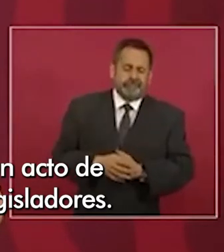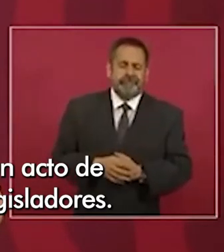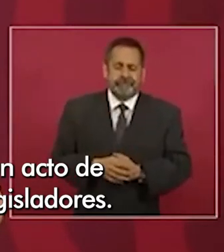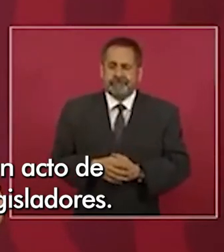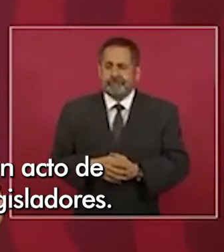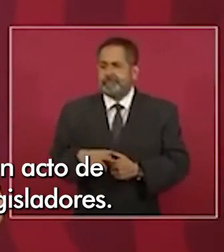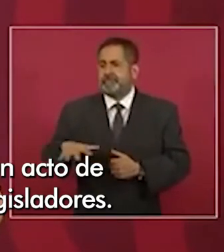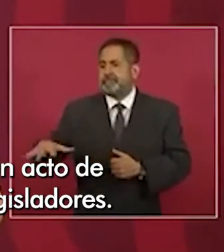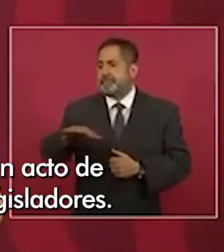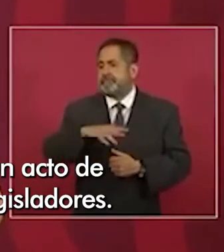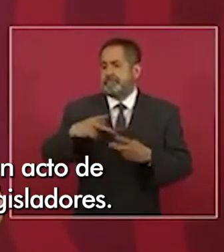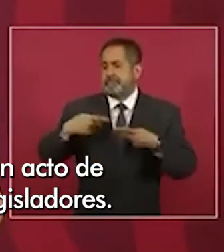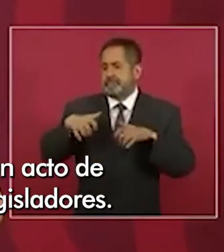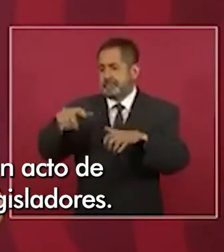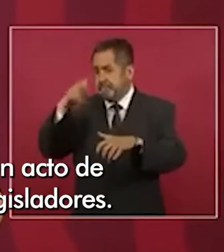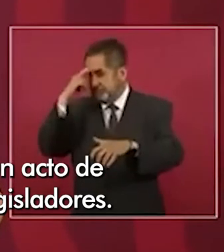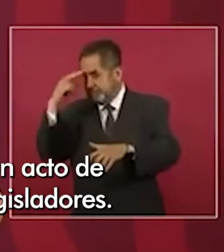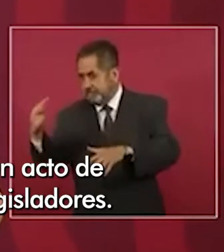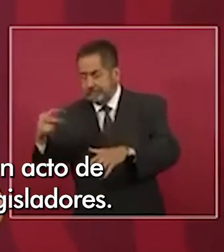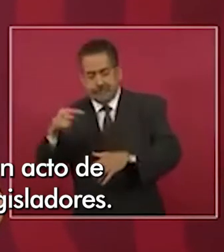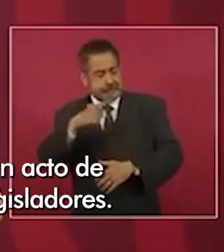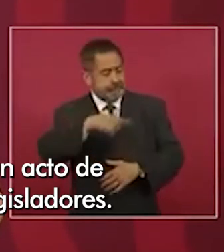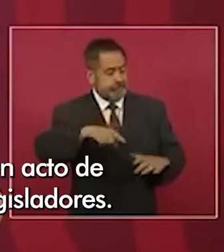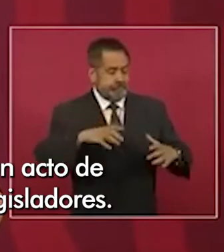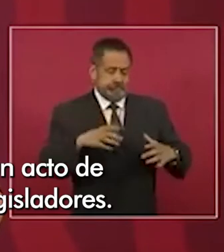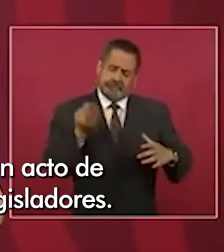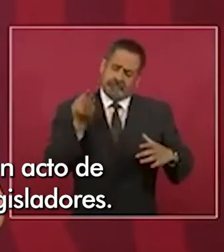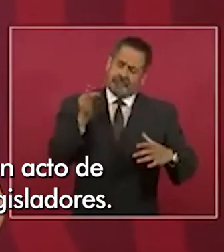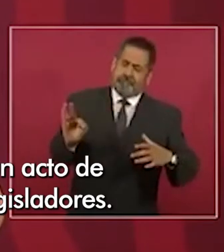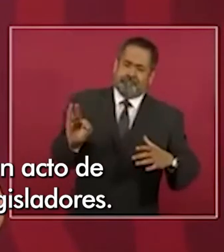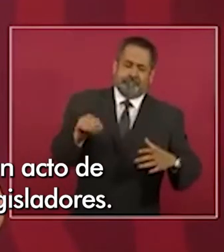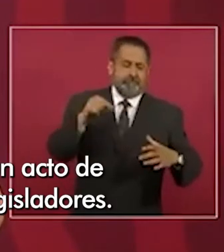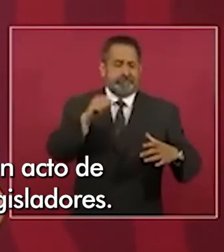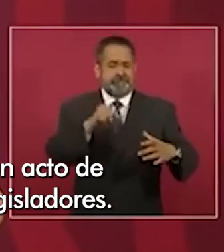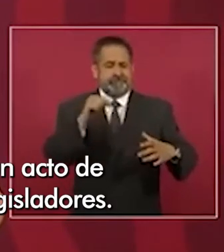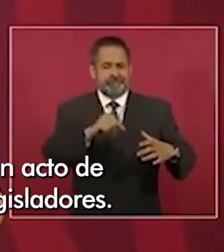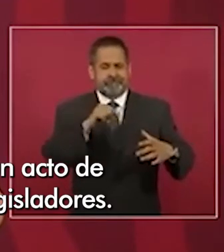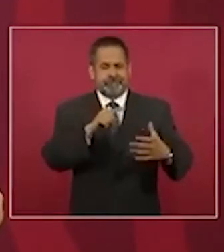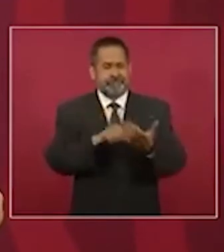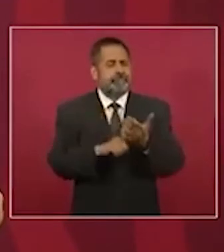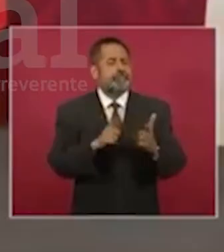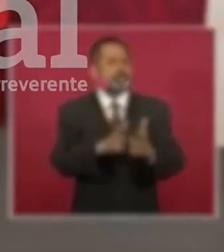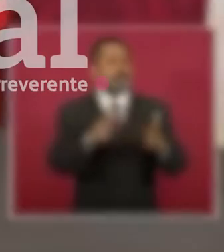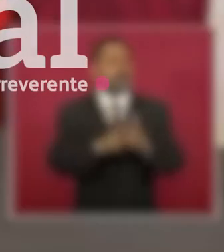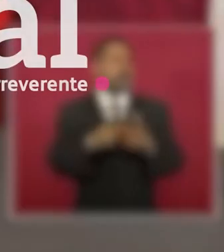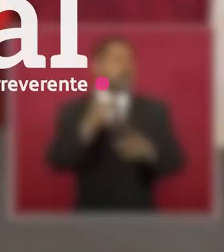por parte de un grupo de legisladores